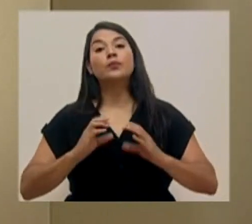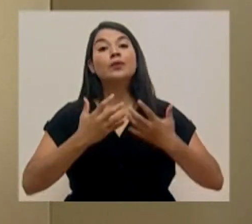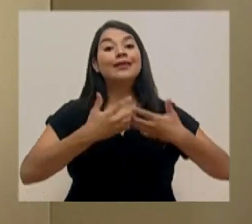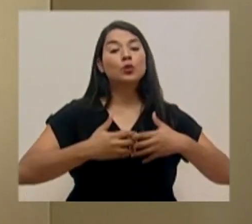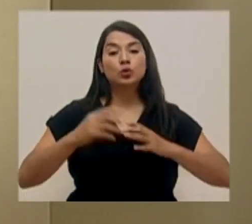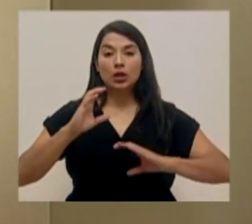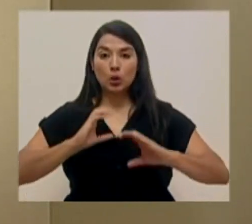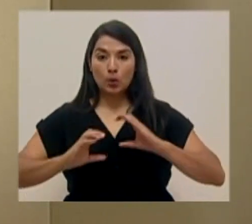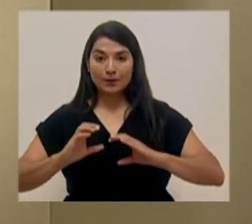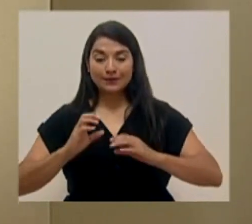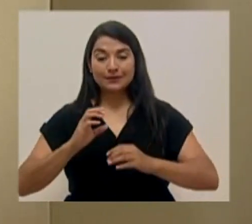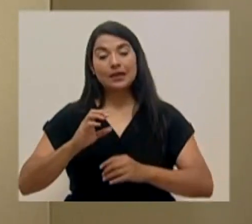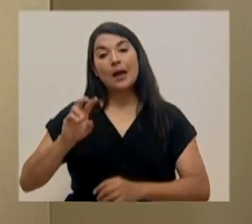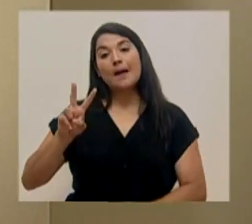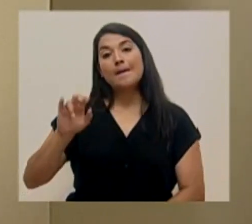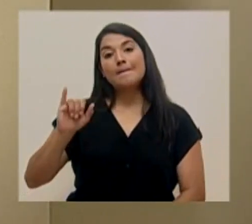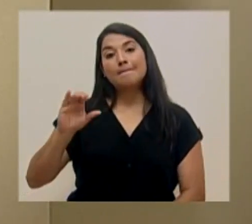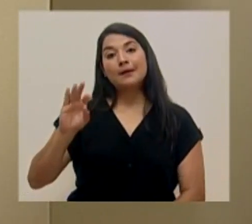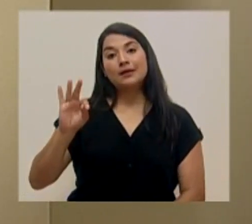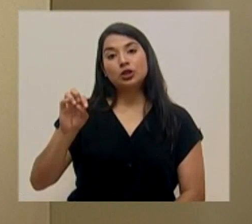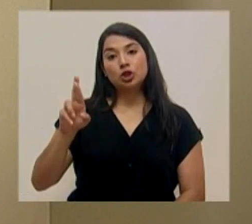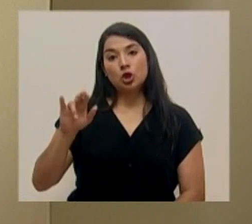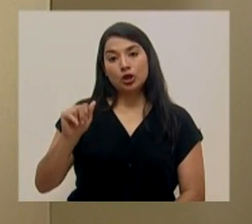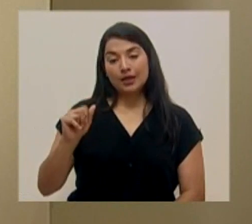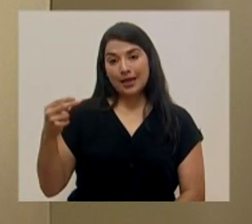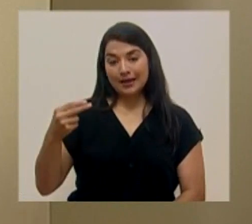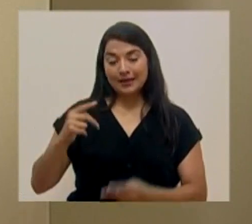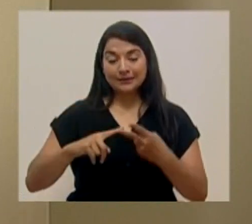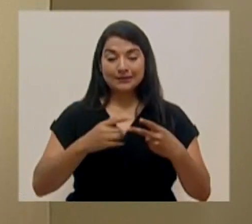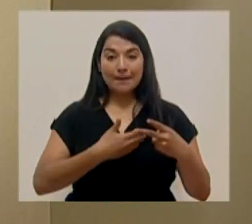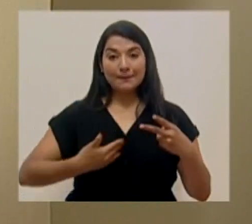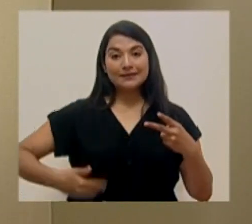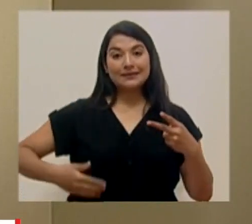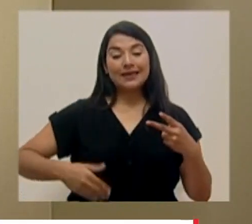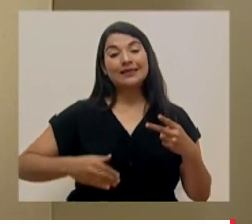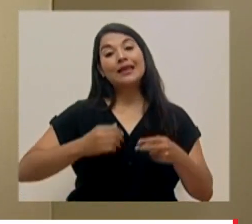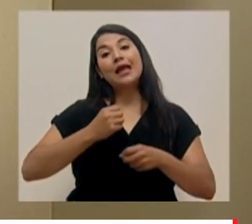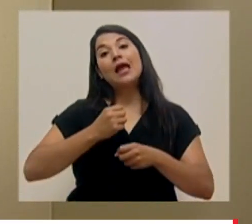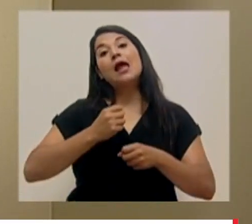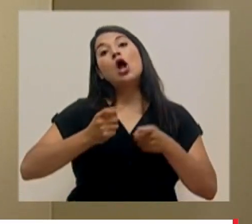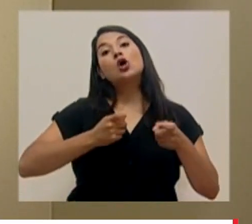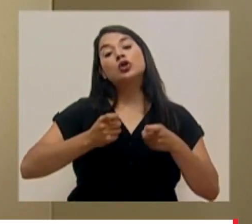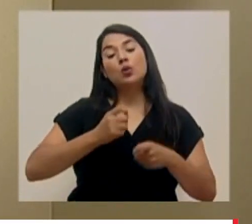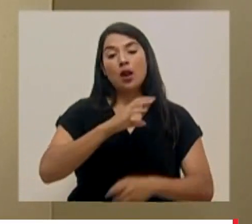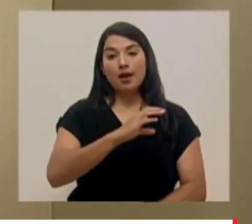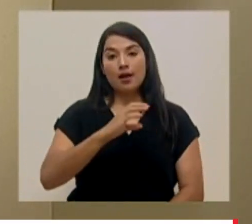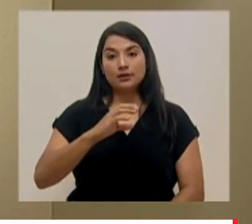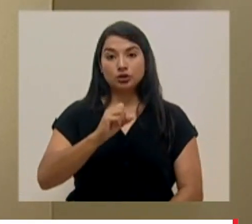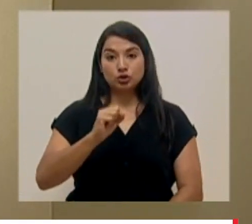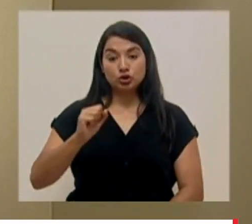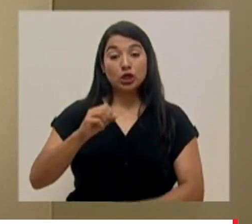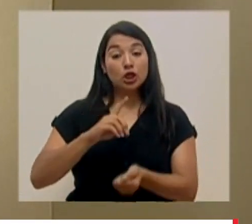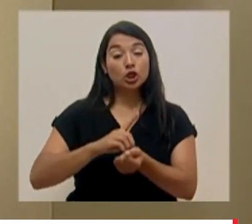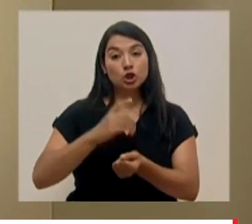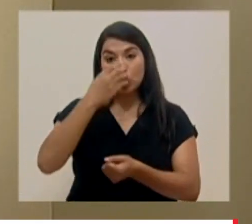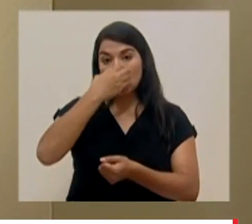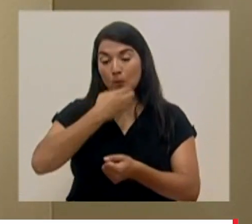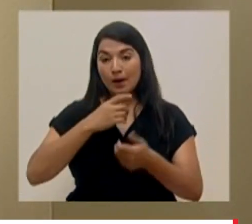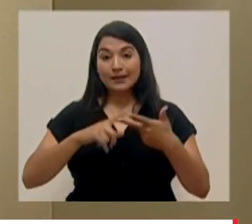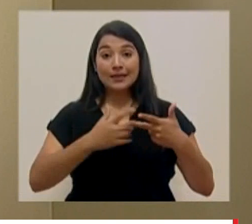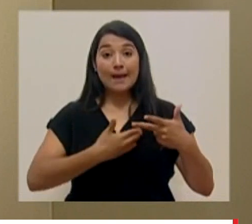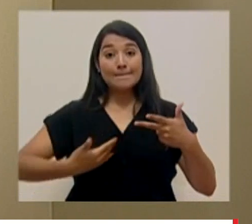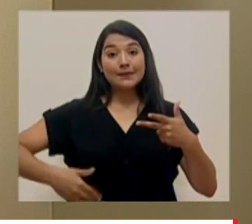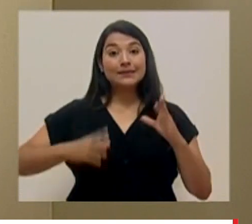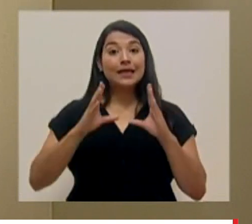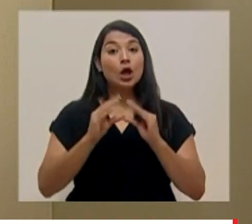la Victoria Hernández, al presidente ejecutivo de la Caja Costarricense de Seguro Social, doctor Román Macaya, y al